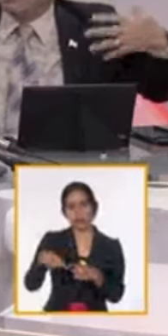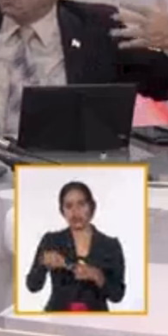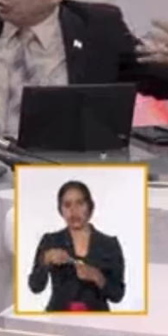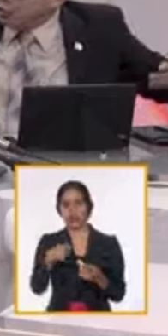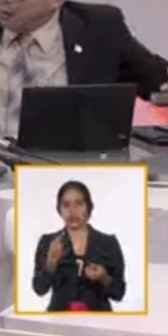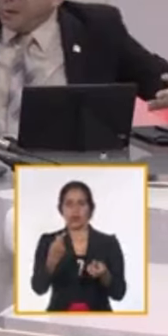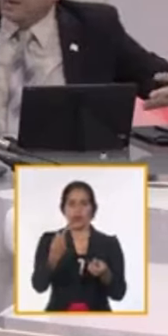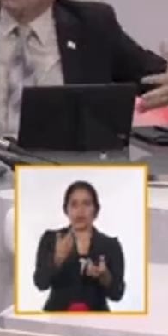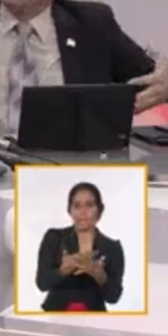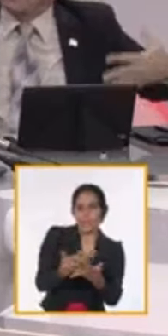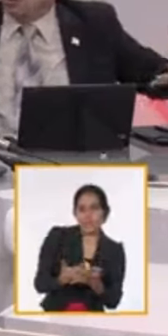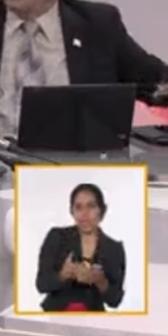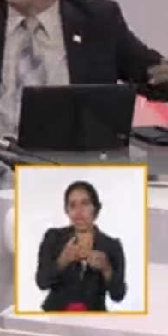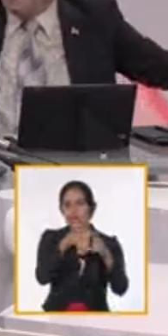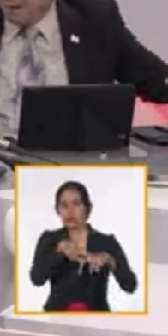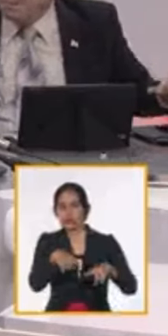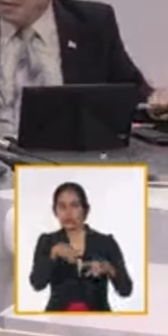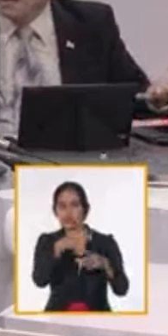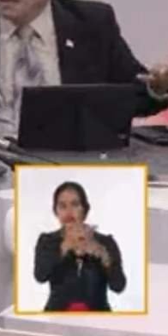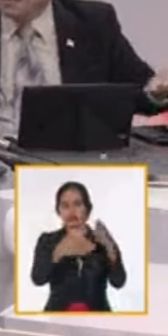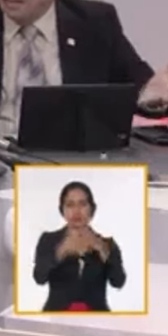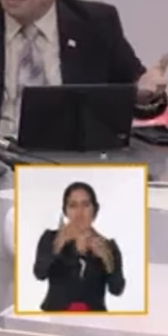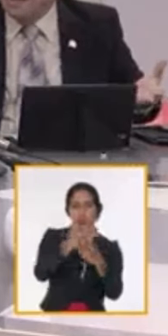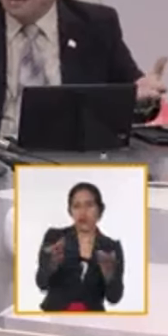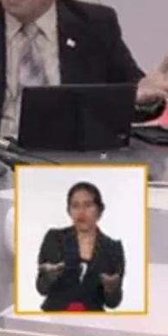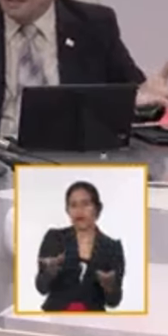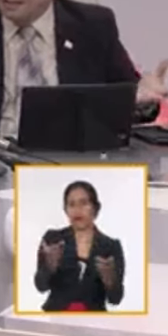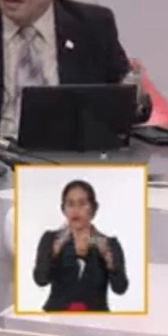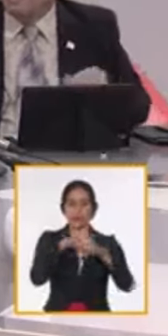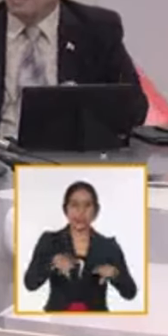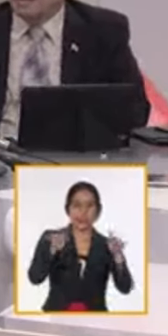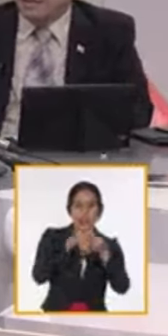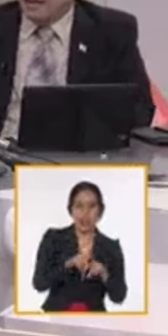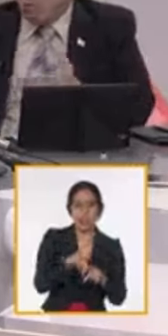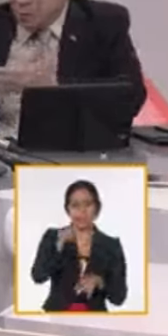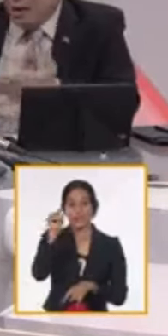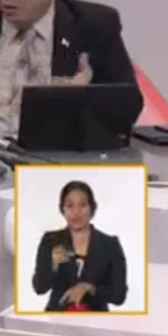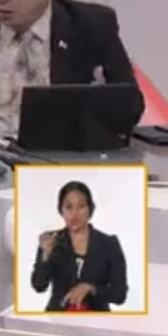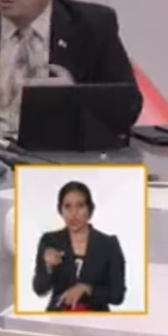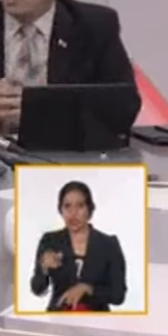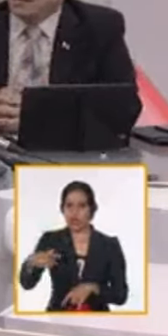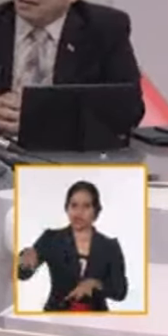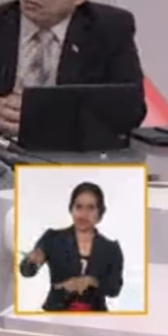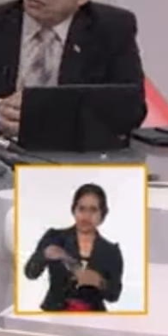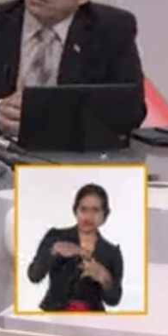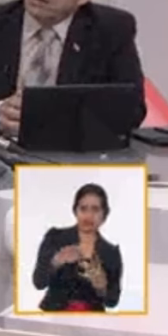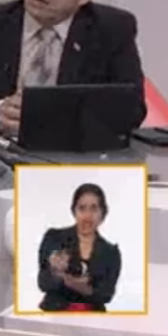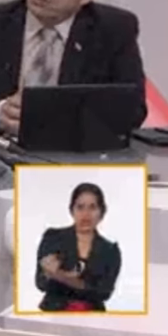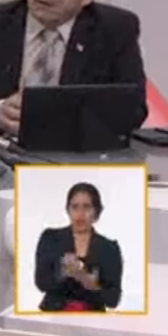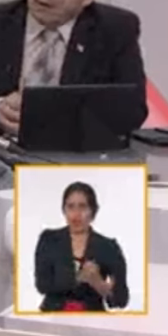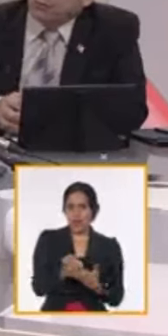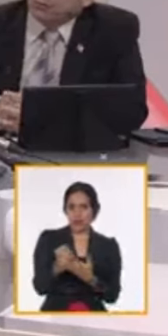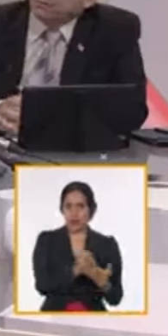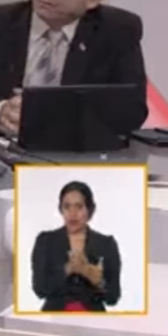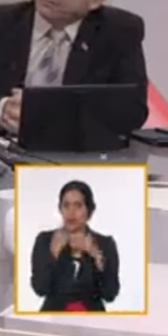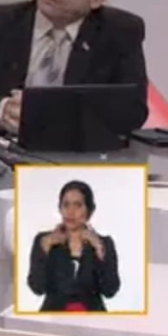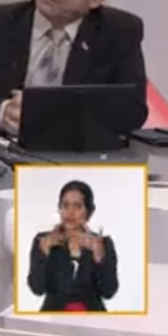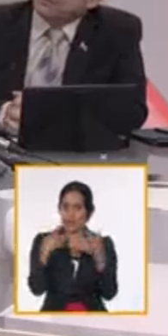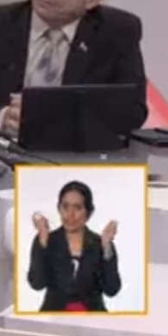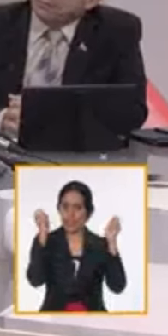estructuras, movimientos sociales, personas que también sentían la necesidad de apoyar a los estudiantes en sus